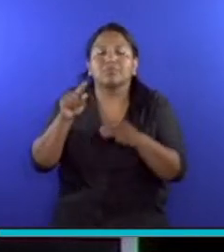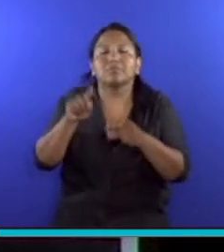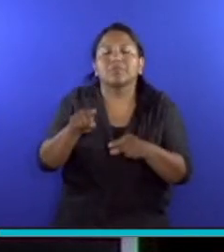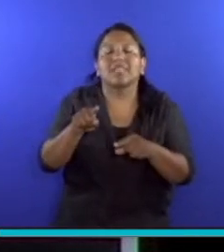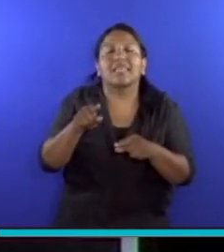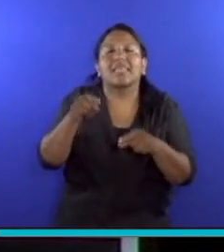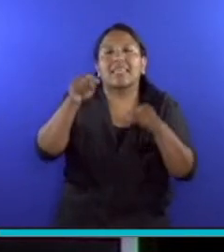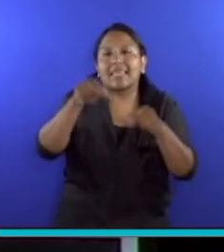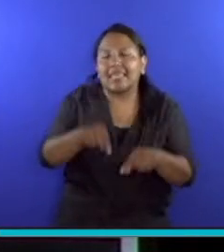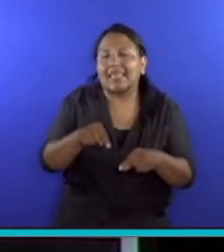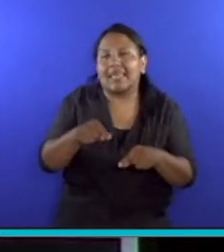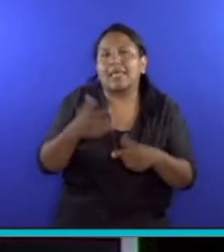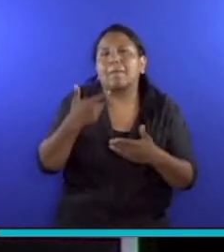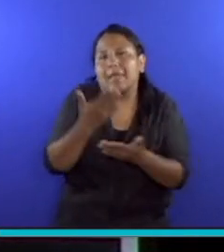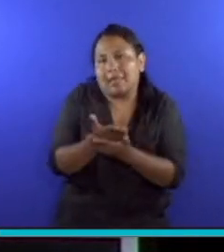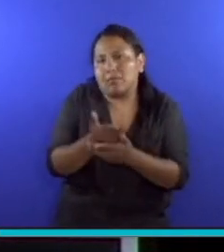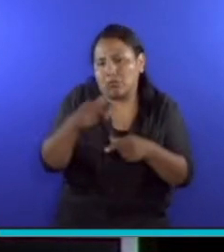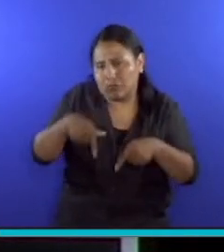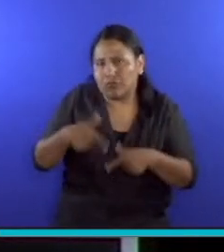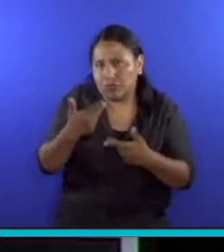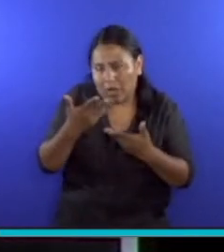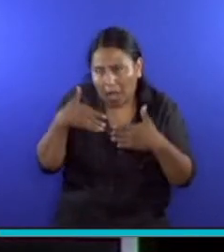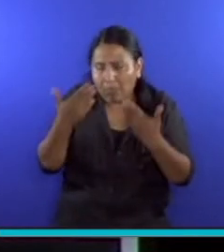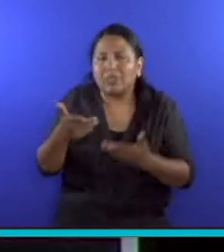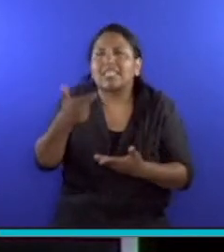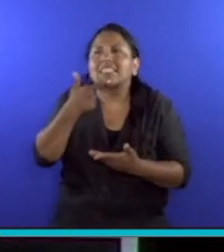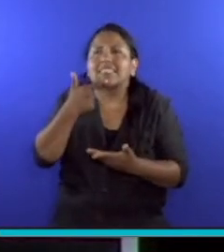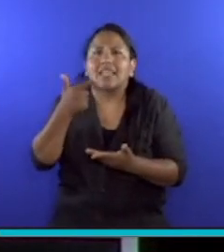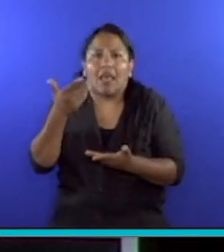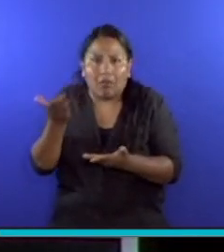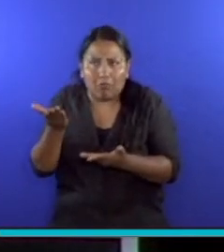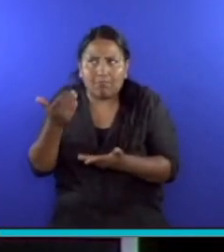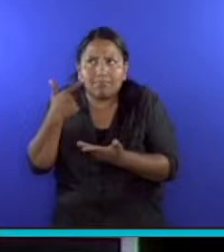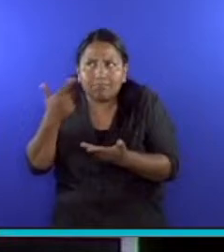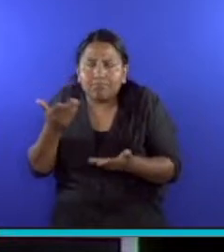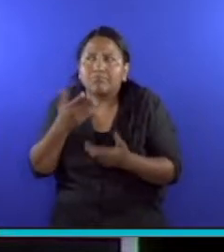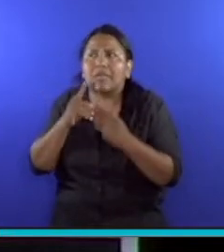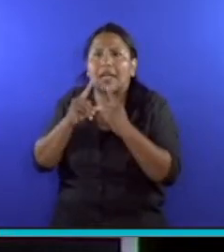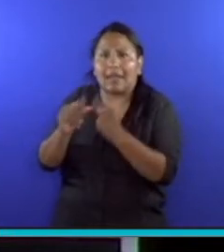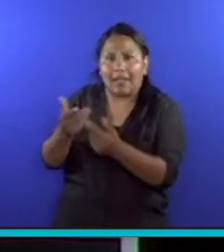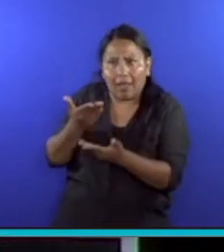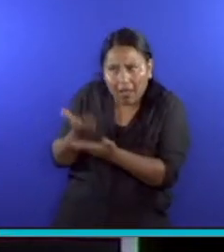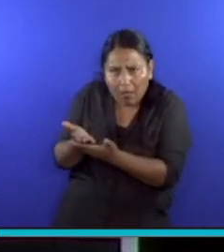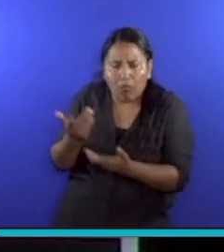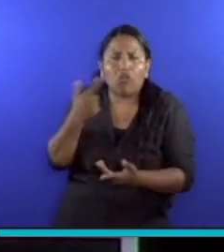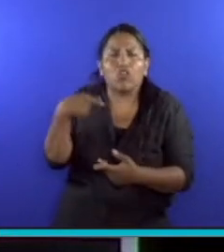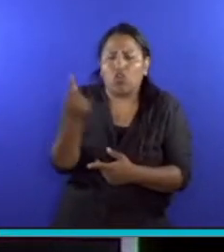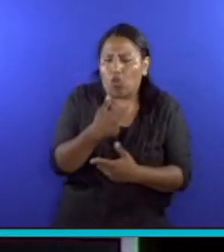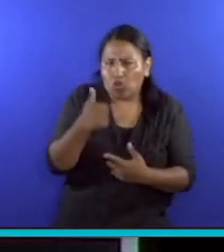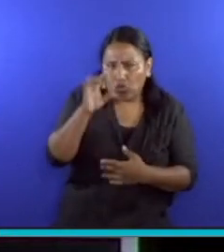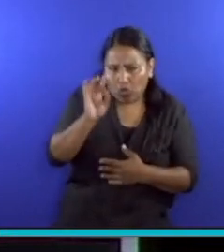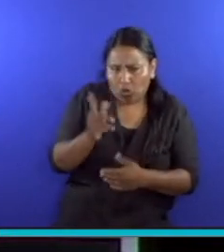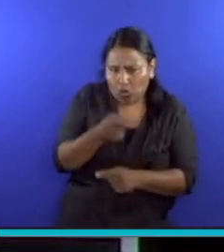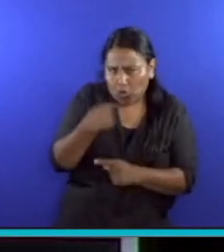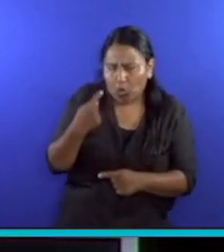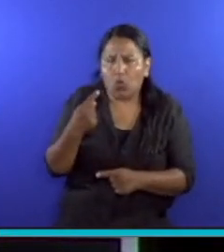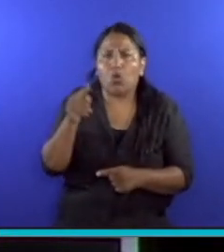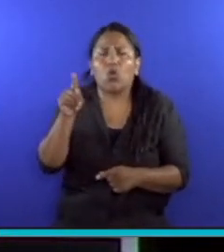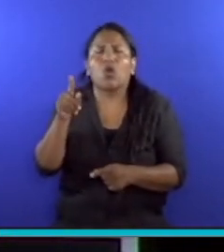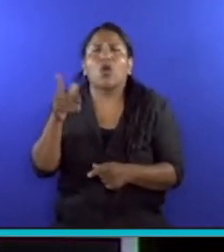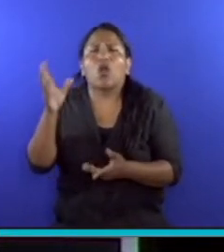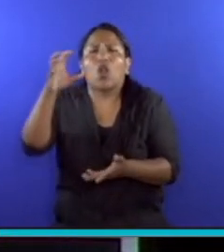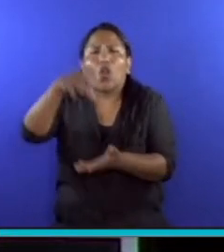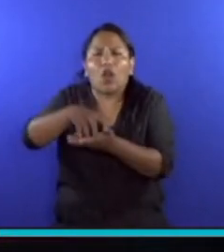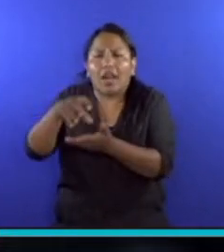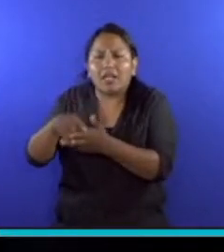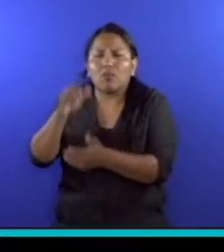también que el Senado escuche este reclamo, que no es solo nuestro, que es parte del reclamo de los organismos históricos, es parte